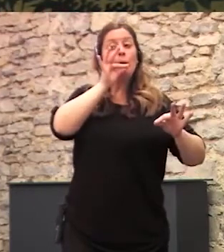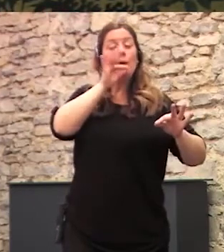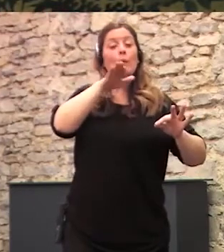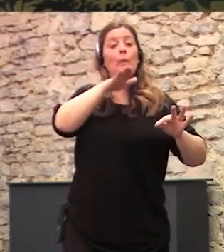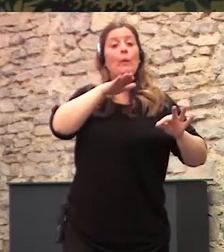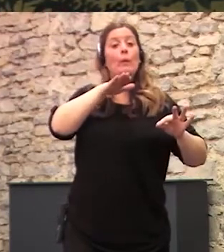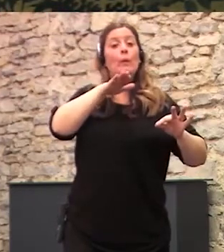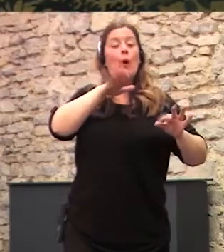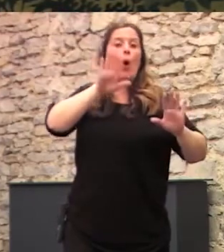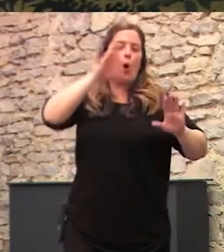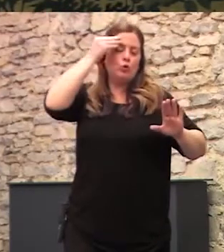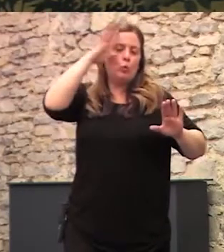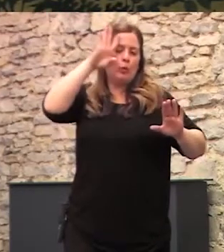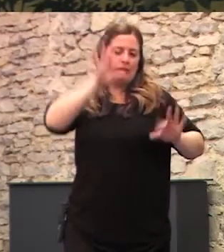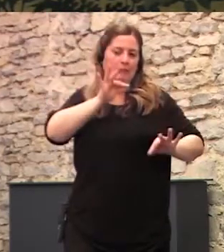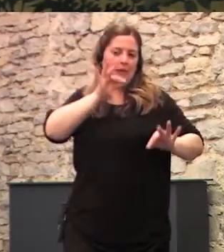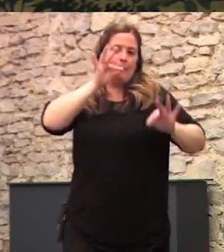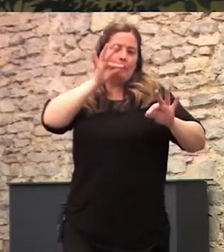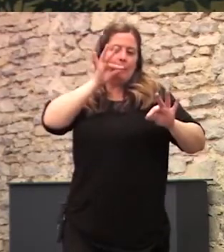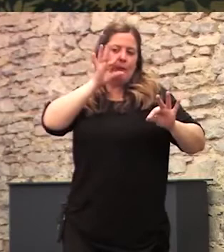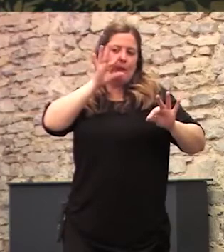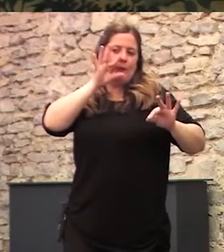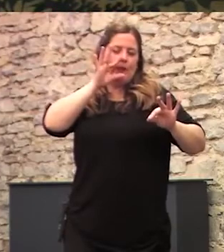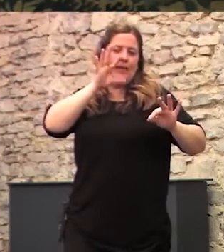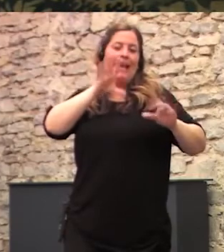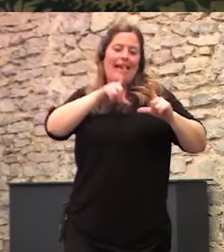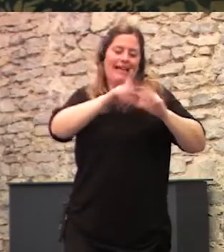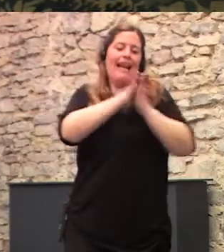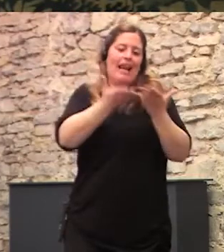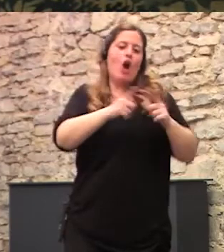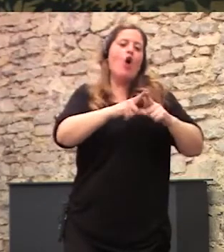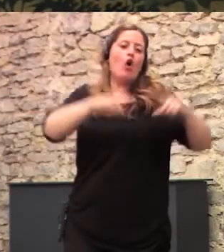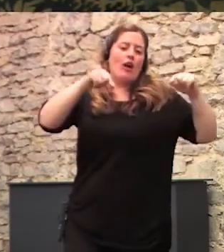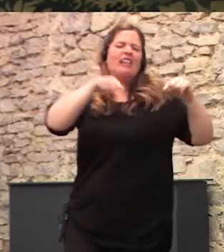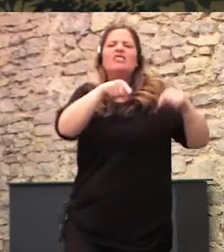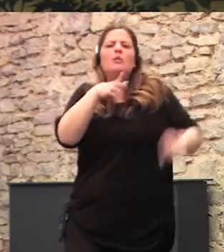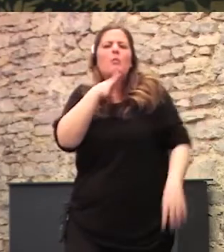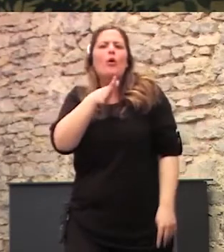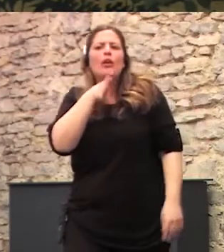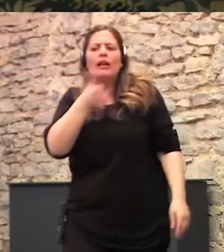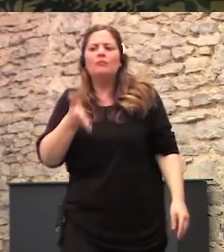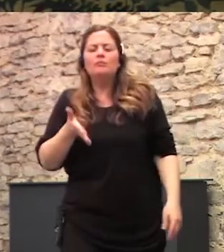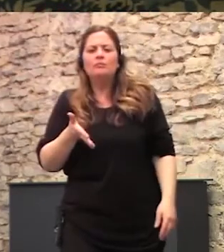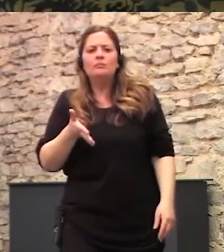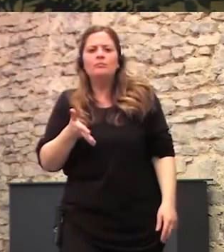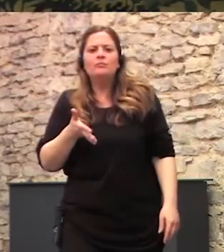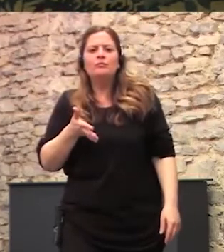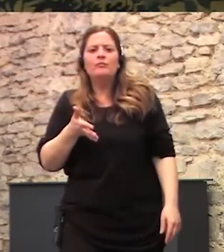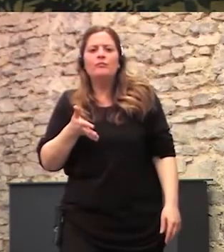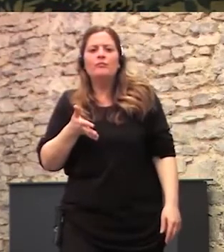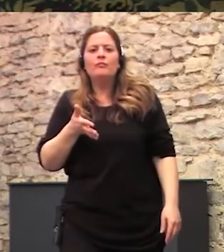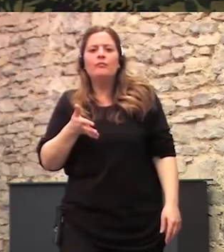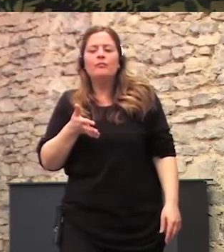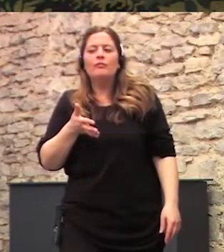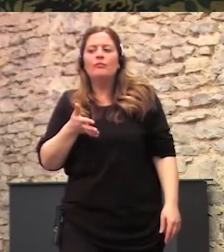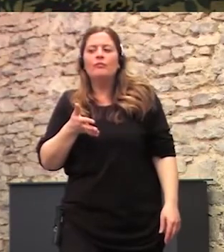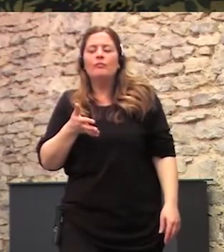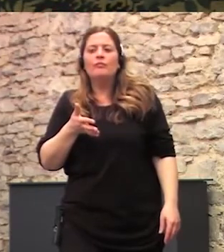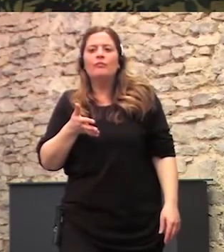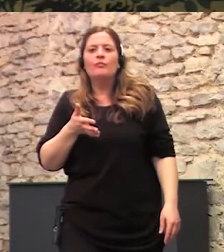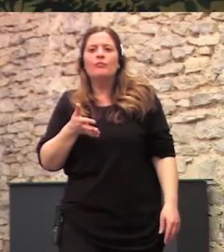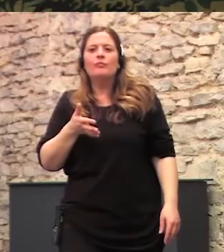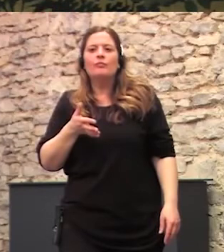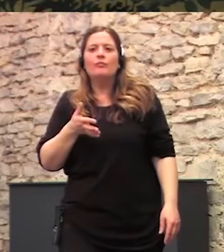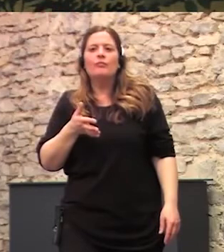o supuestamente inspiradas en el Corán. ¿Y eso por qué? Para poder